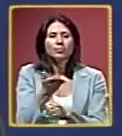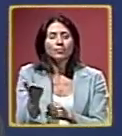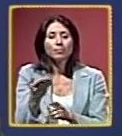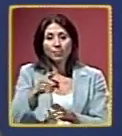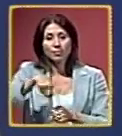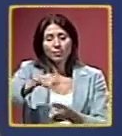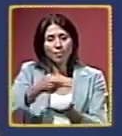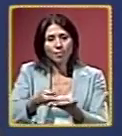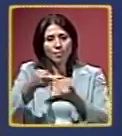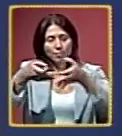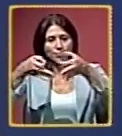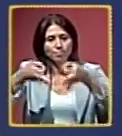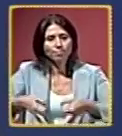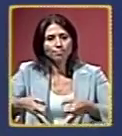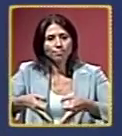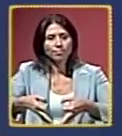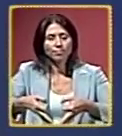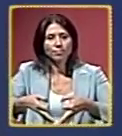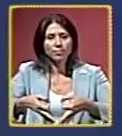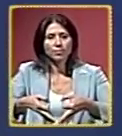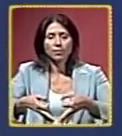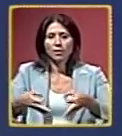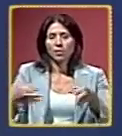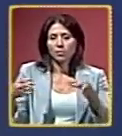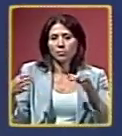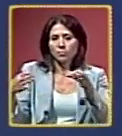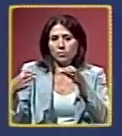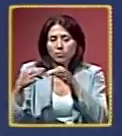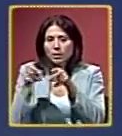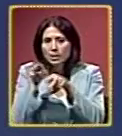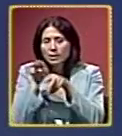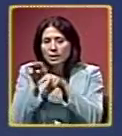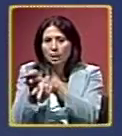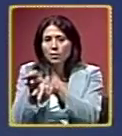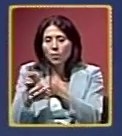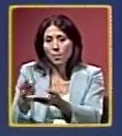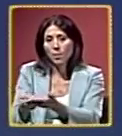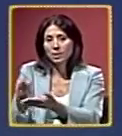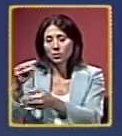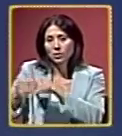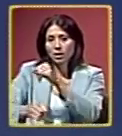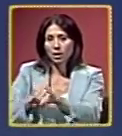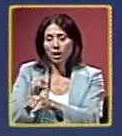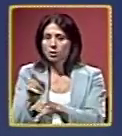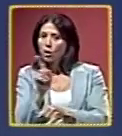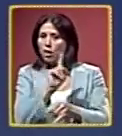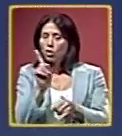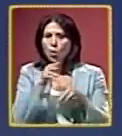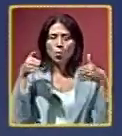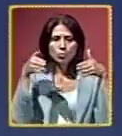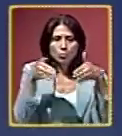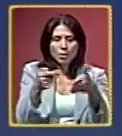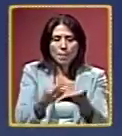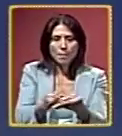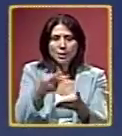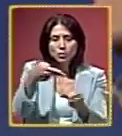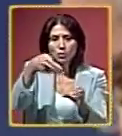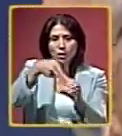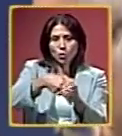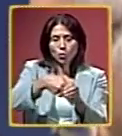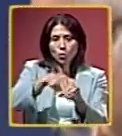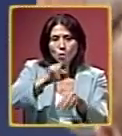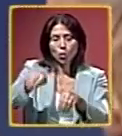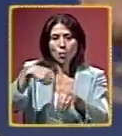fijen siguiendo los precios internacionales. No los precios del crudo, que son los que normalmente nos reportan los